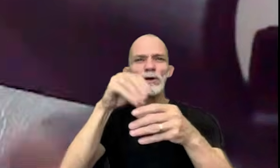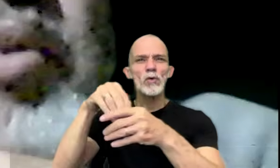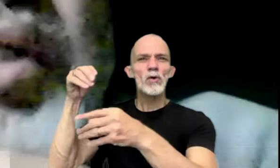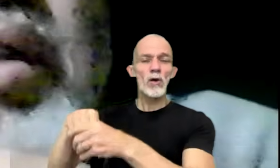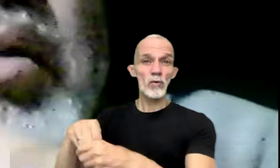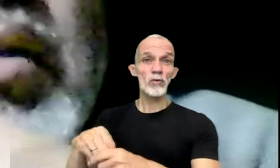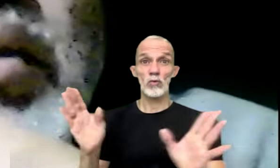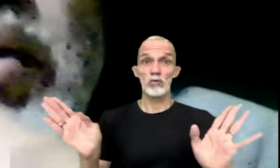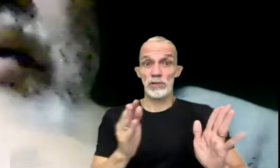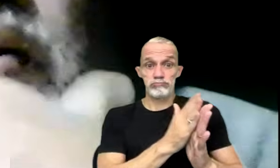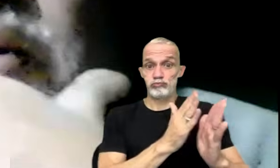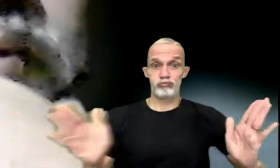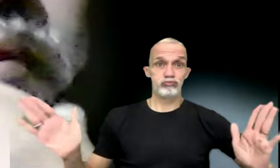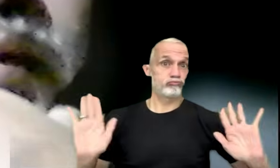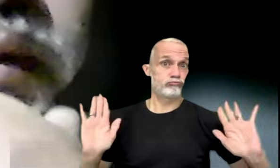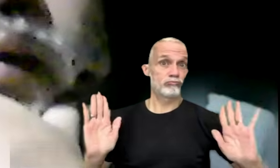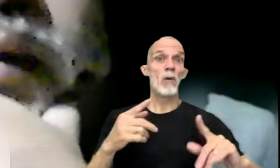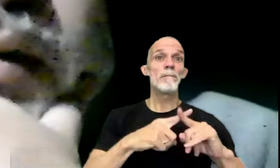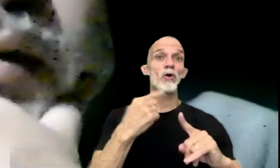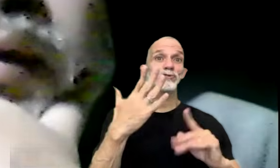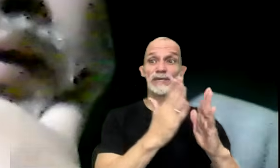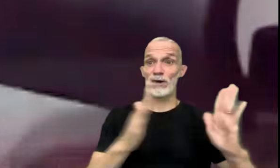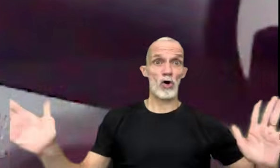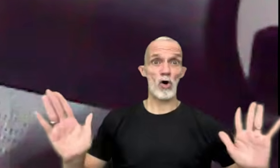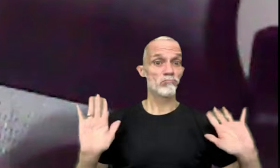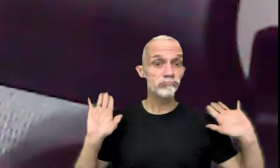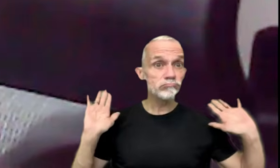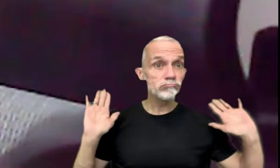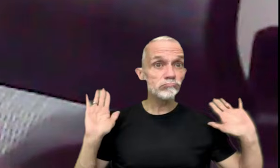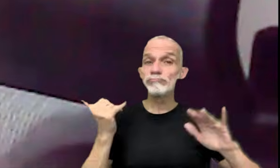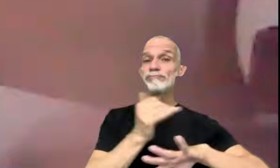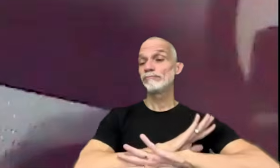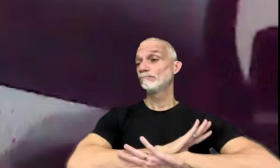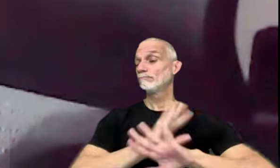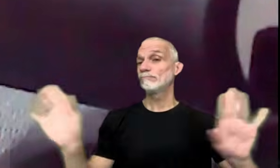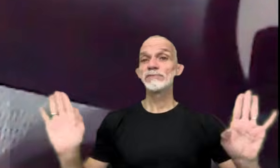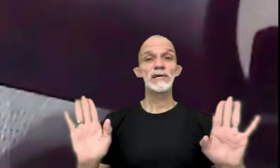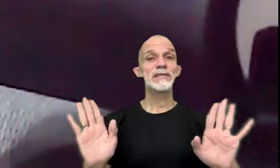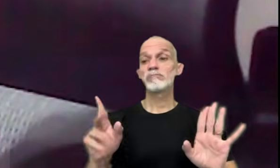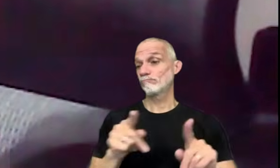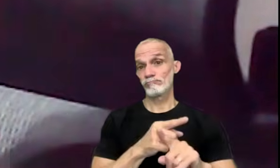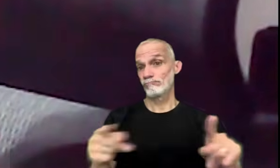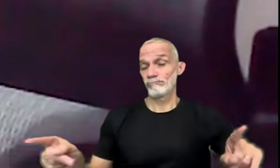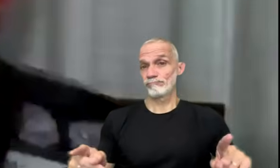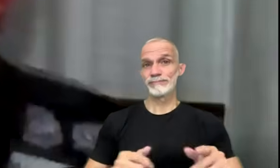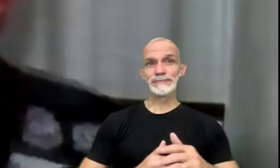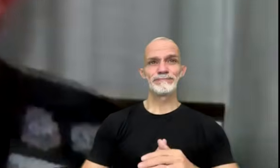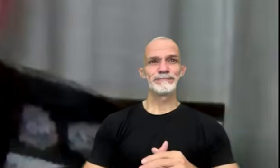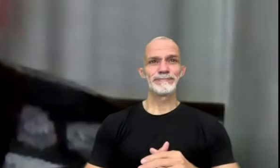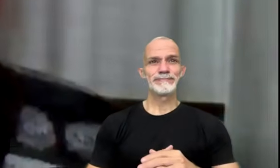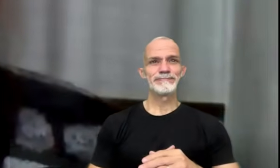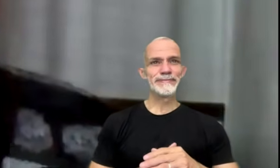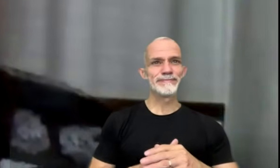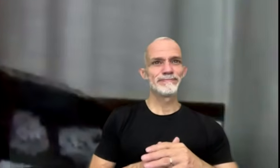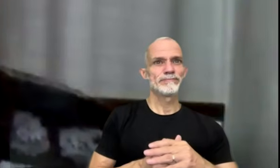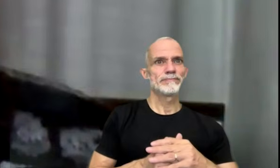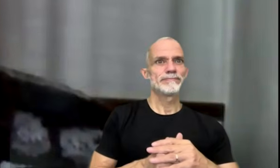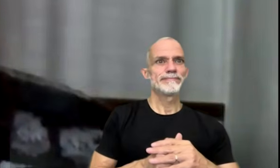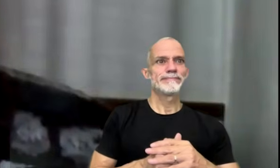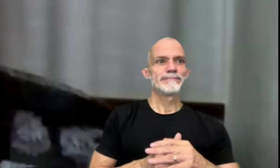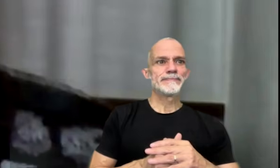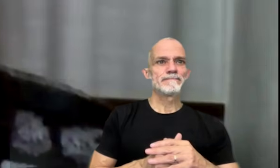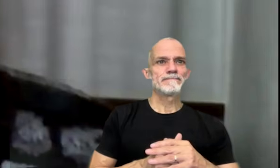es el multiplicado estado por 5. patrimonial multiplicado por 5. Queda ¿Qué bajo ese tal? paraguas, queda ¿Cómo todo. andan? ¿Tenés la cámara?